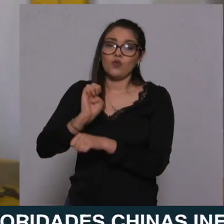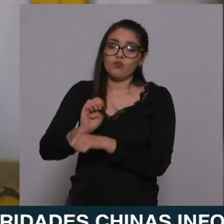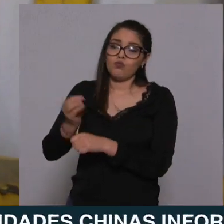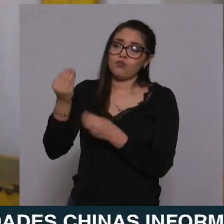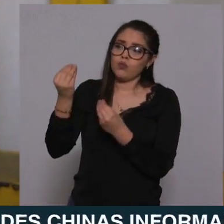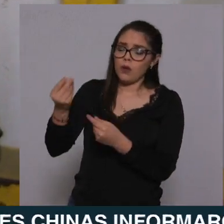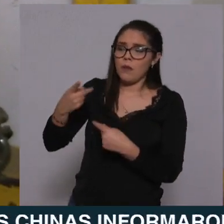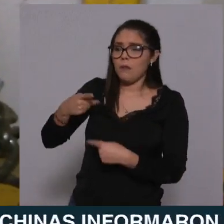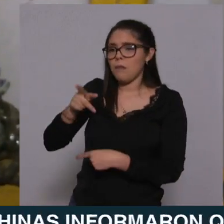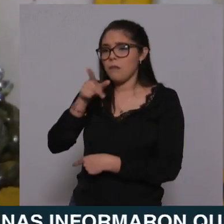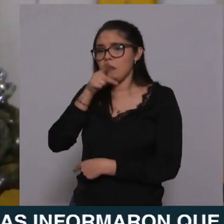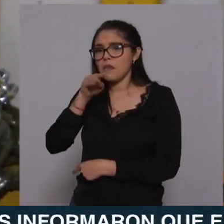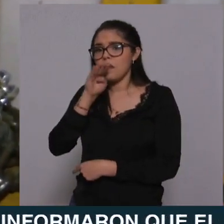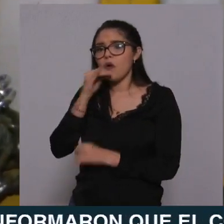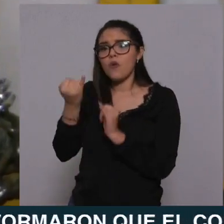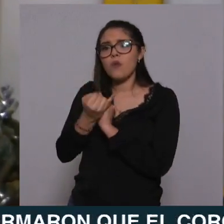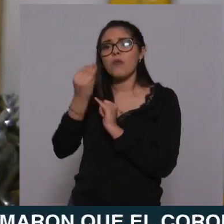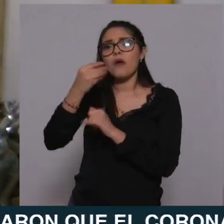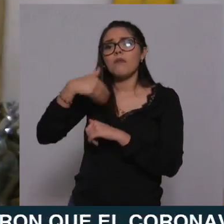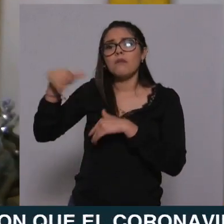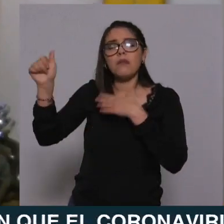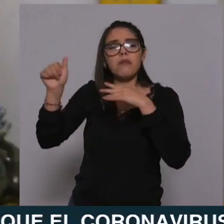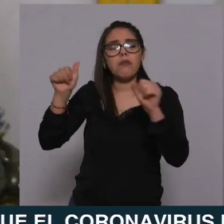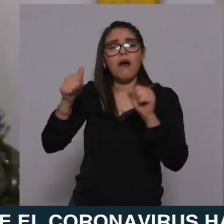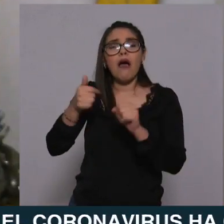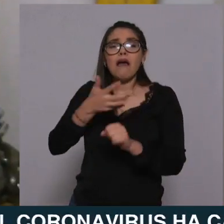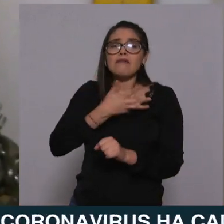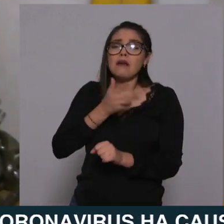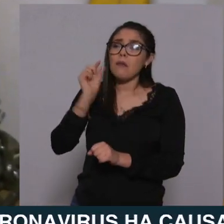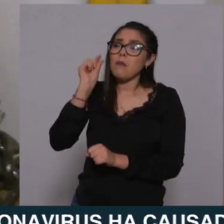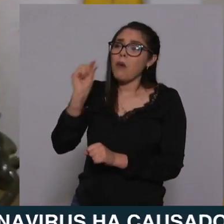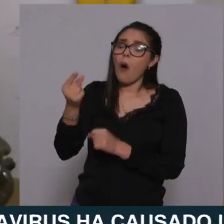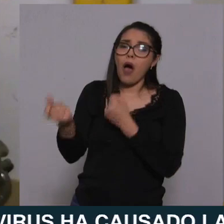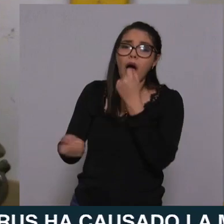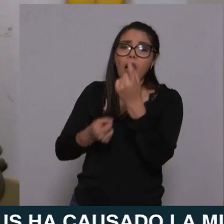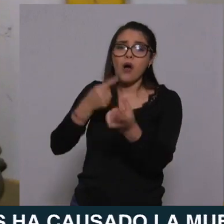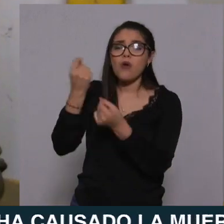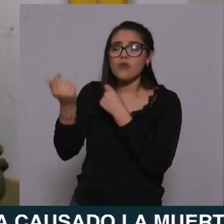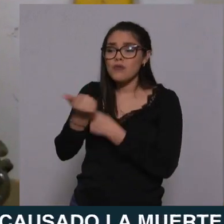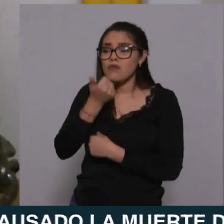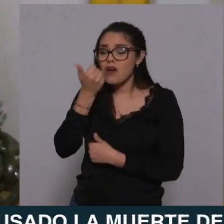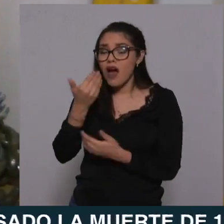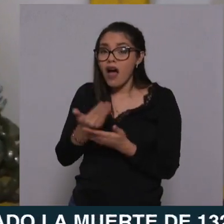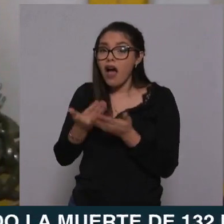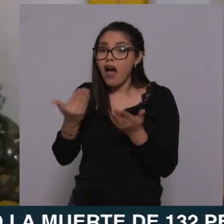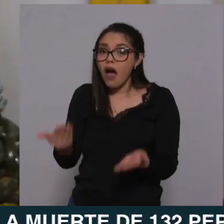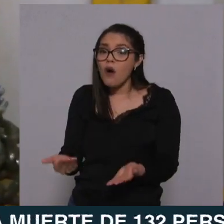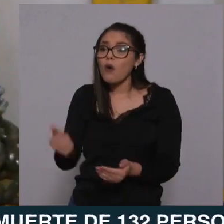padres de familia también ya se fueron, hay solamente algunos alumnos que aquí se